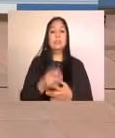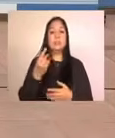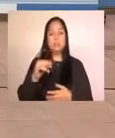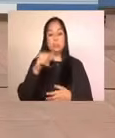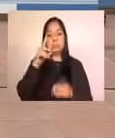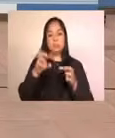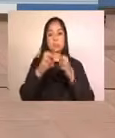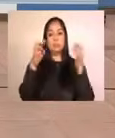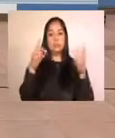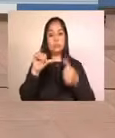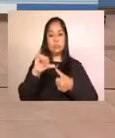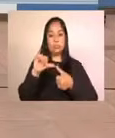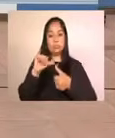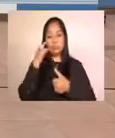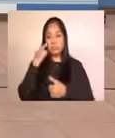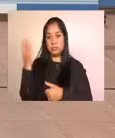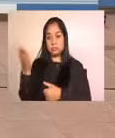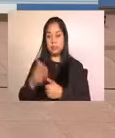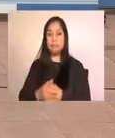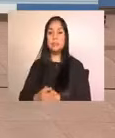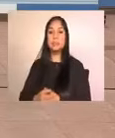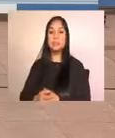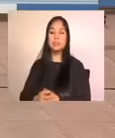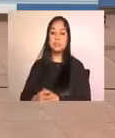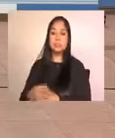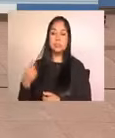Diario de Centroamérica.